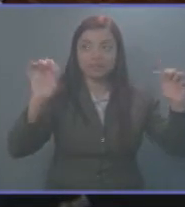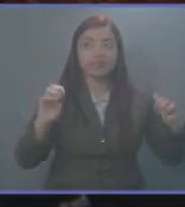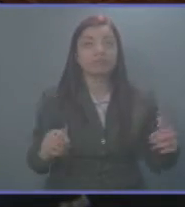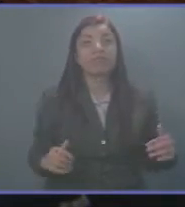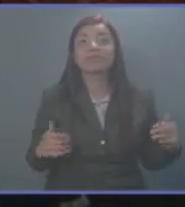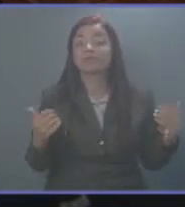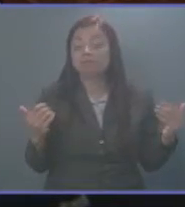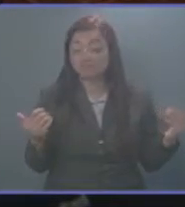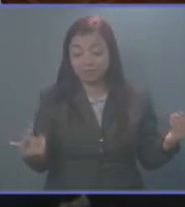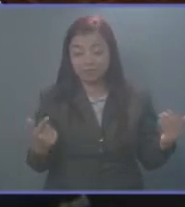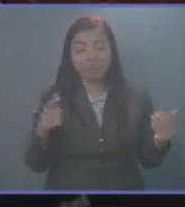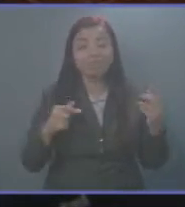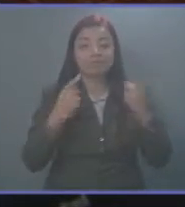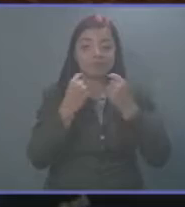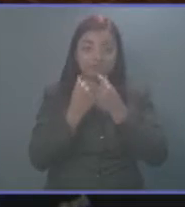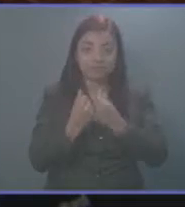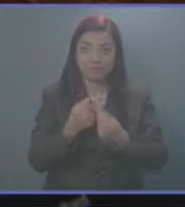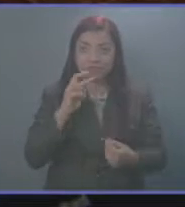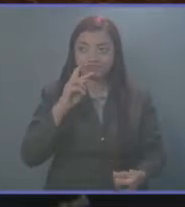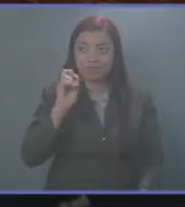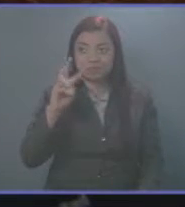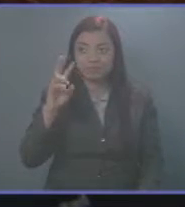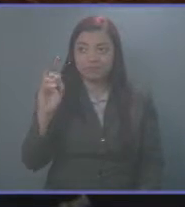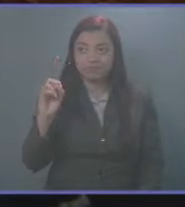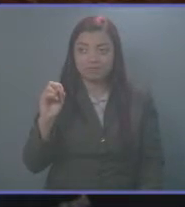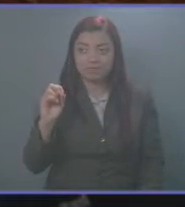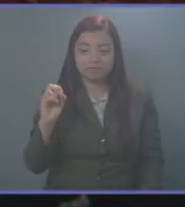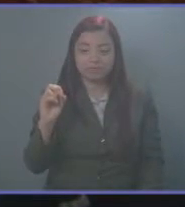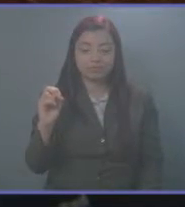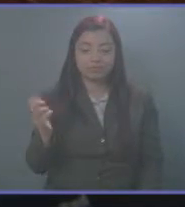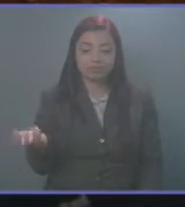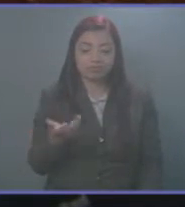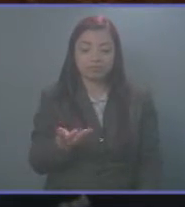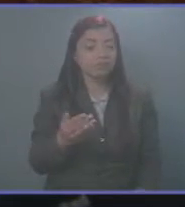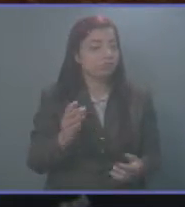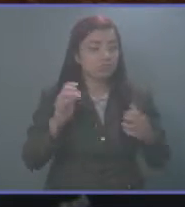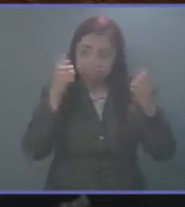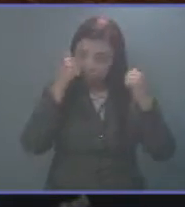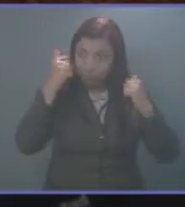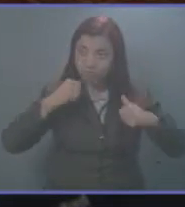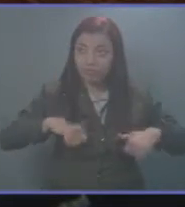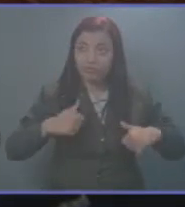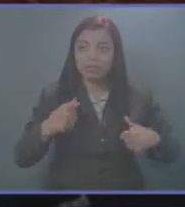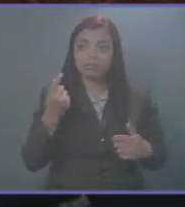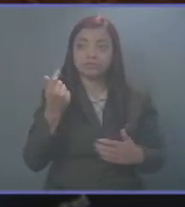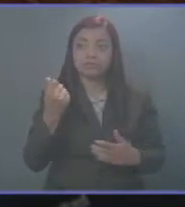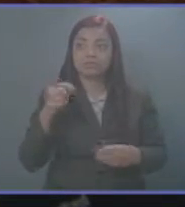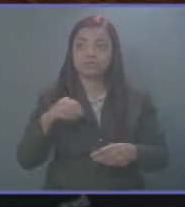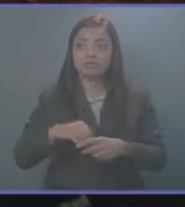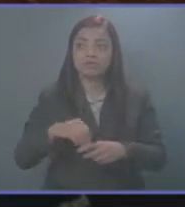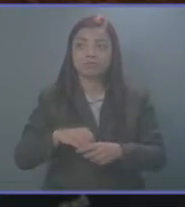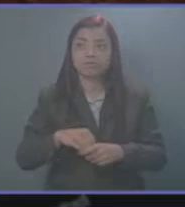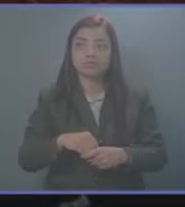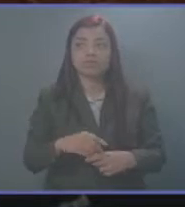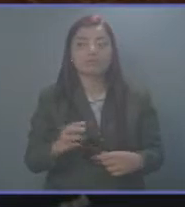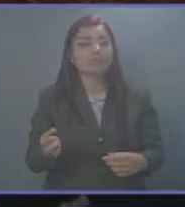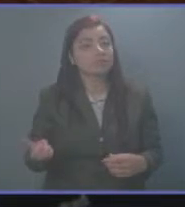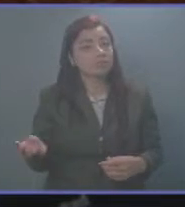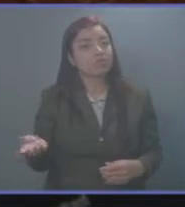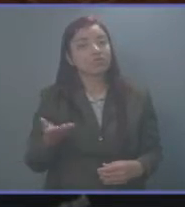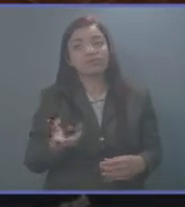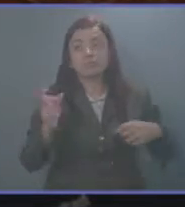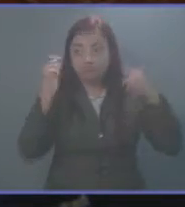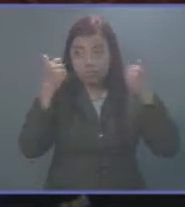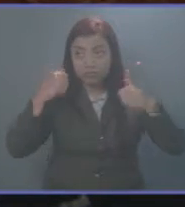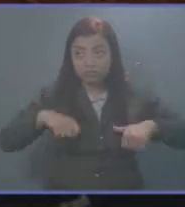que en el presupuesto 2020 no tiene aprobado ningún fondo. Y lo que estaba aprobado